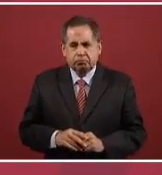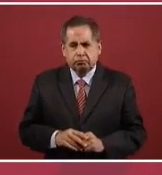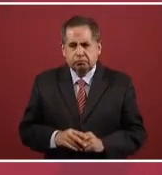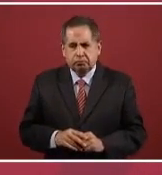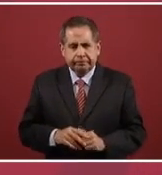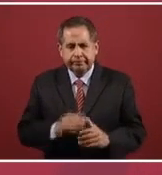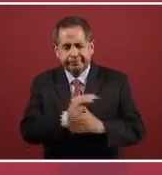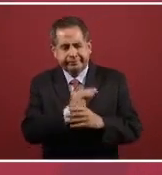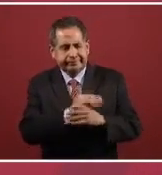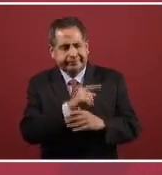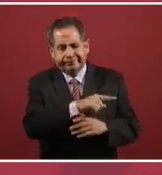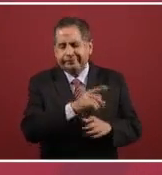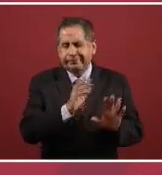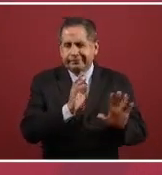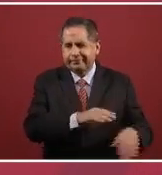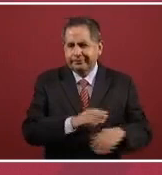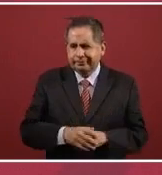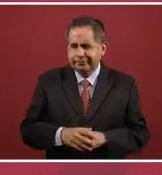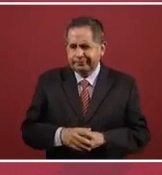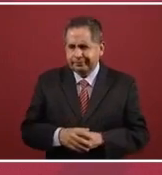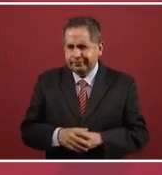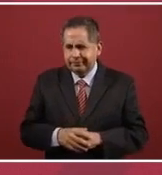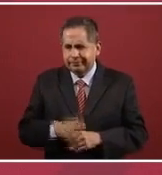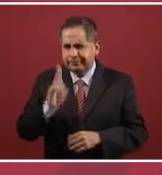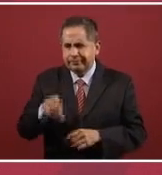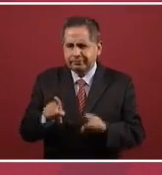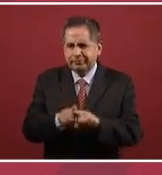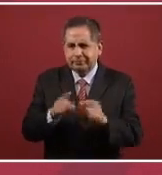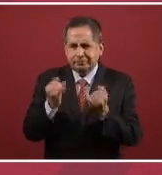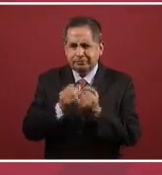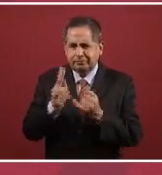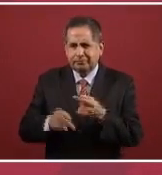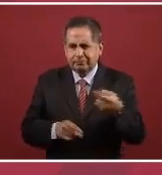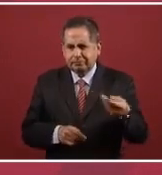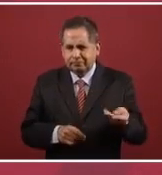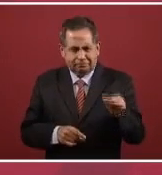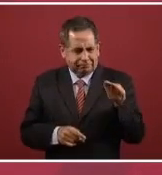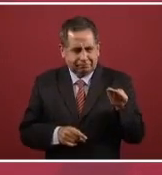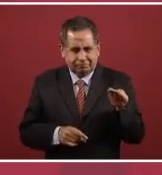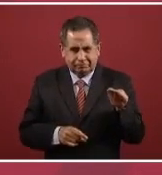hacerle mucho caso a esas cosas. Es como esto, yo ni debí